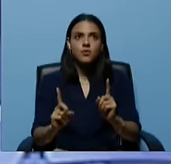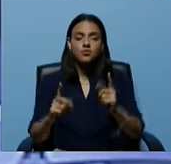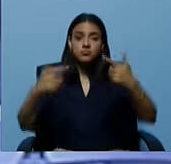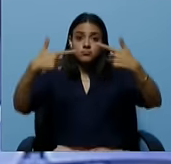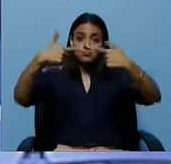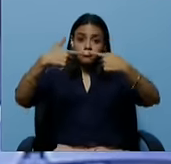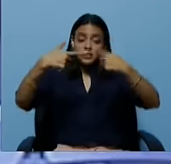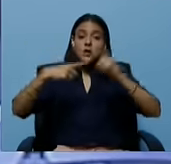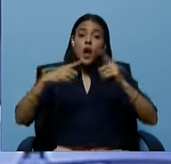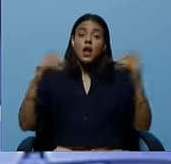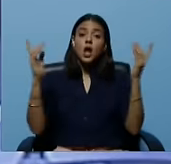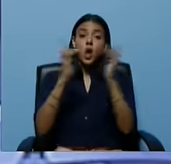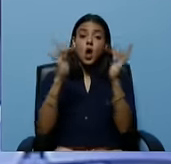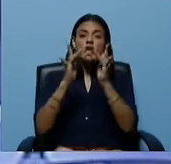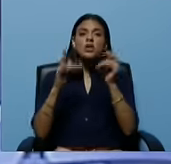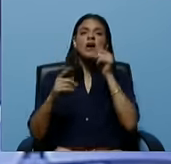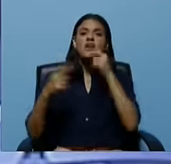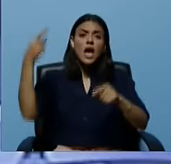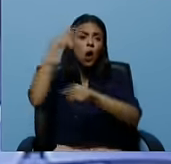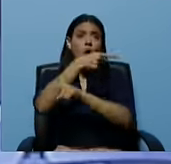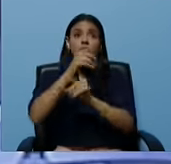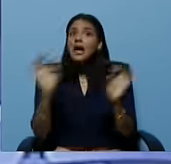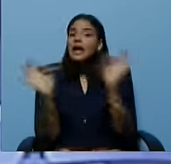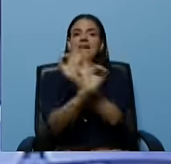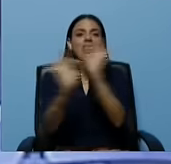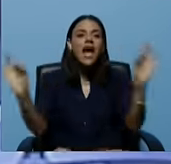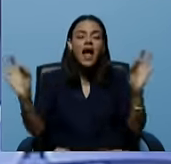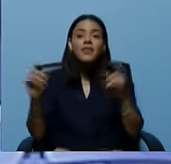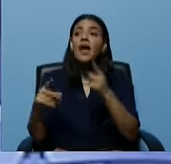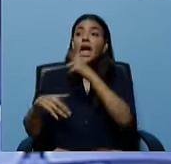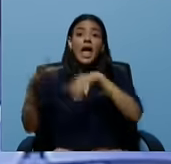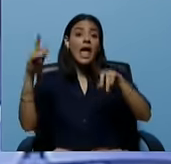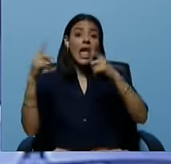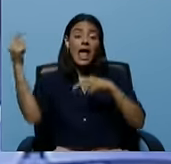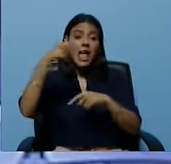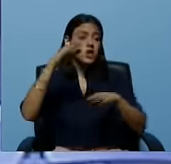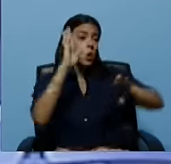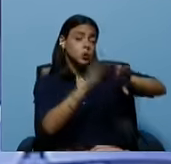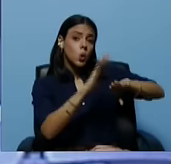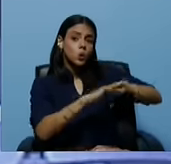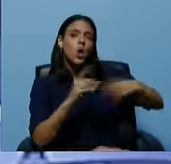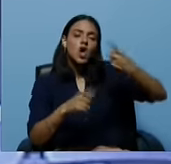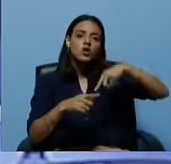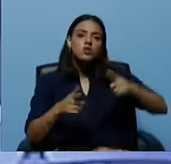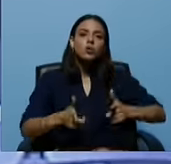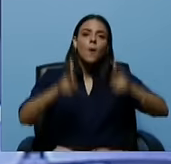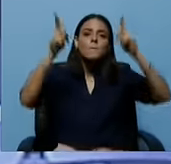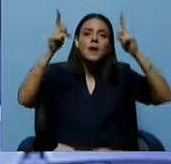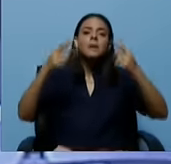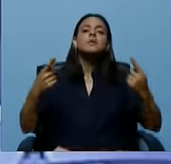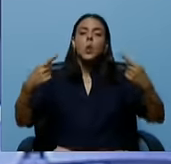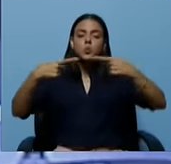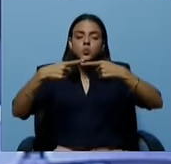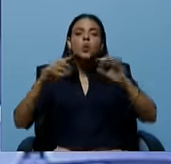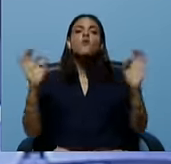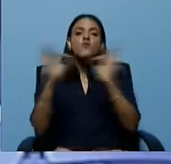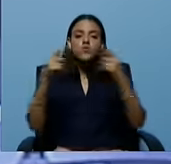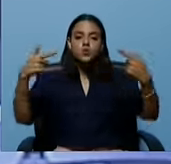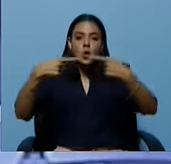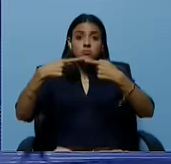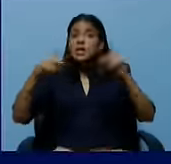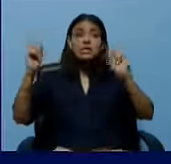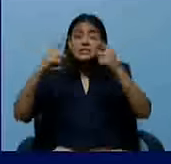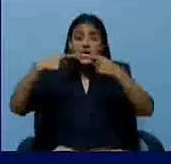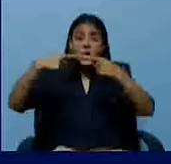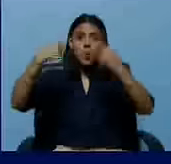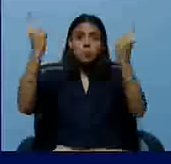a nosotros no nos obliga nadie a nada. Si estamos de acuerdo, estamos de acuerdo. Si no estamos de acuerdo, decimos que no